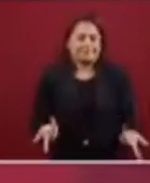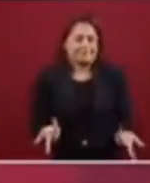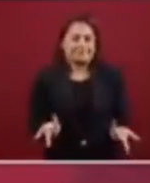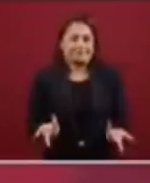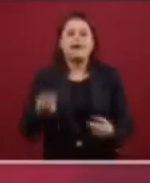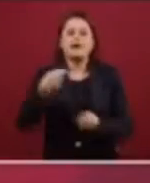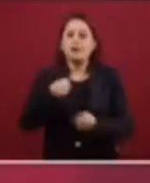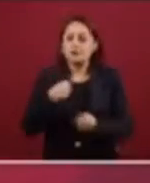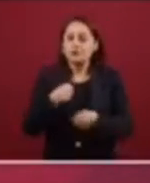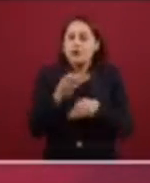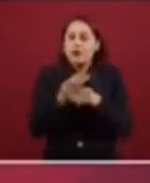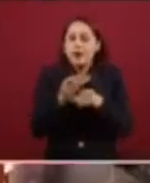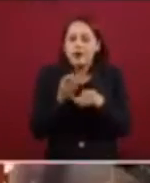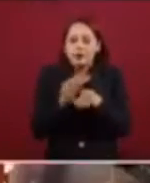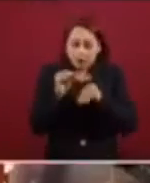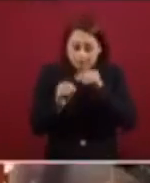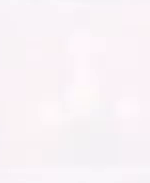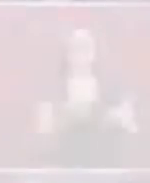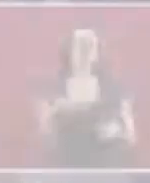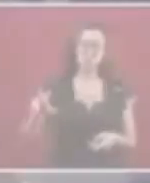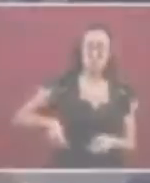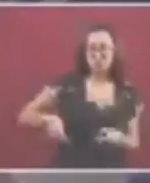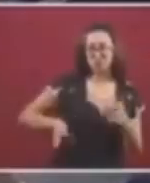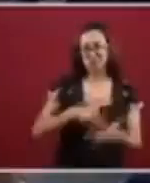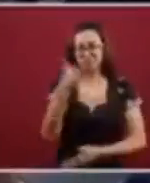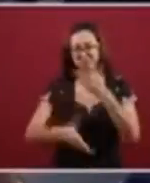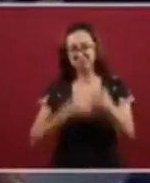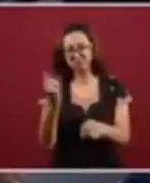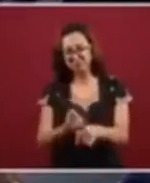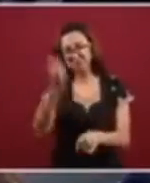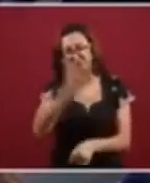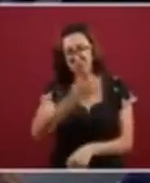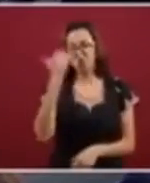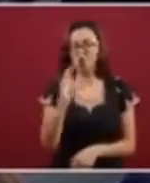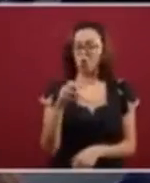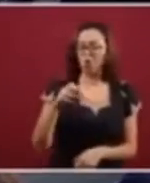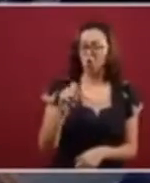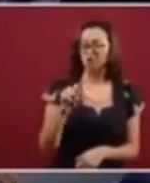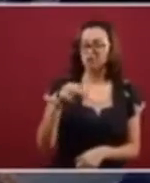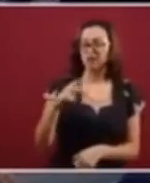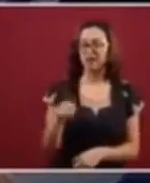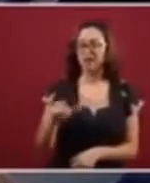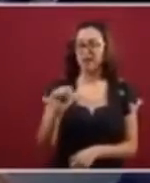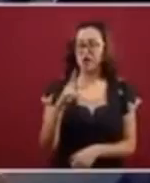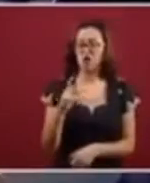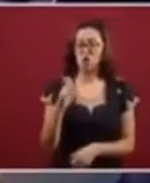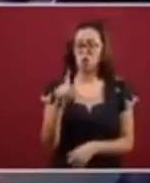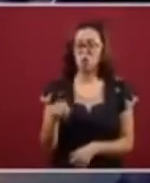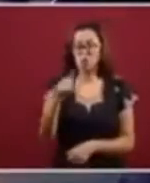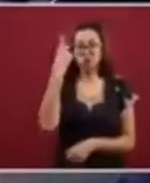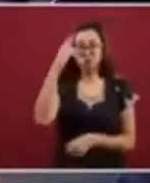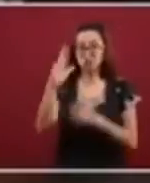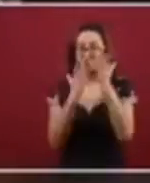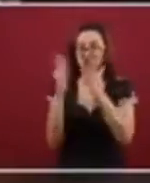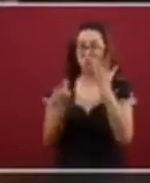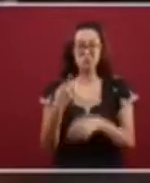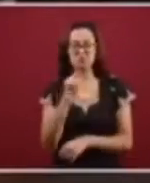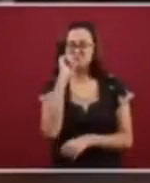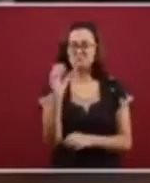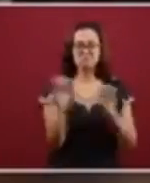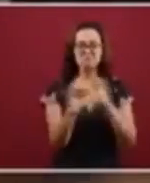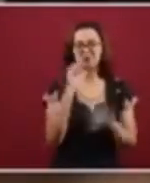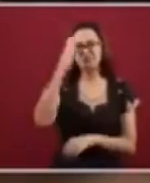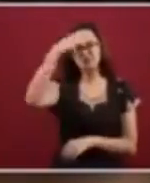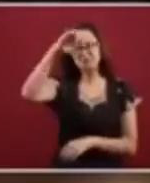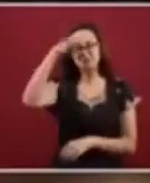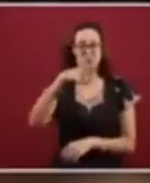elaboración, en la construcción del nuevo equipo. No ha respondido el caso de Constanza López, que no tiene ningún tiene doctorado, dice que lo está haciendo, pero no tiene ninguna